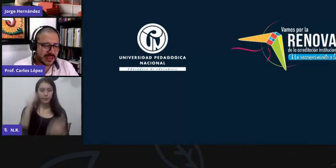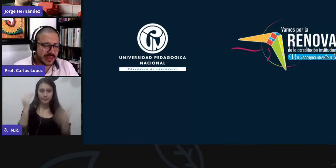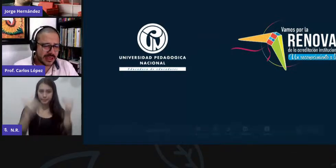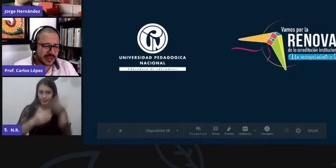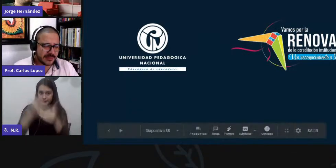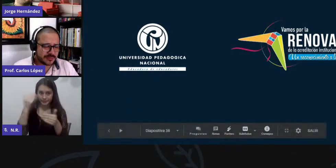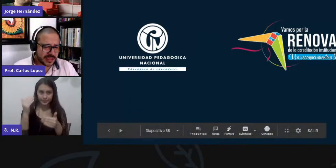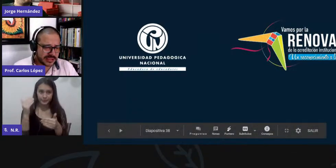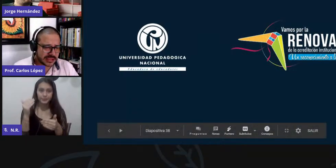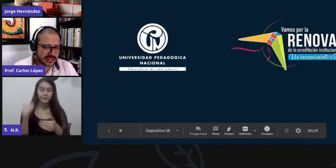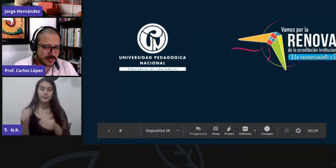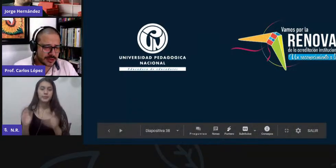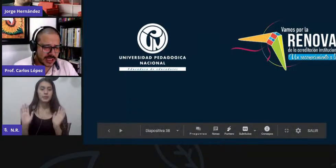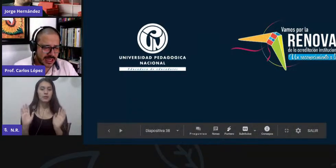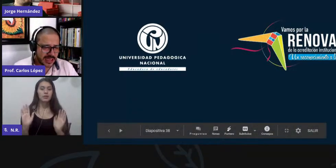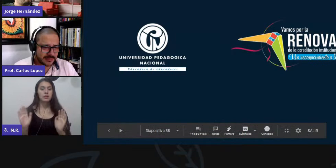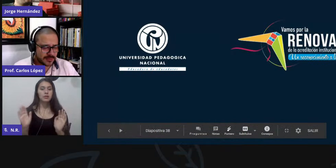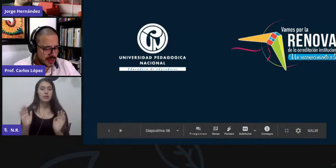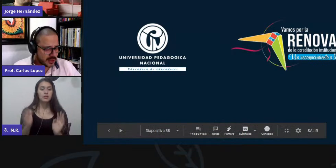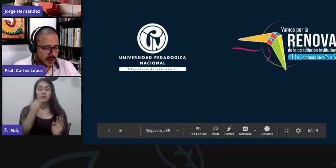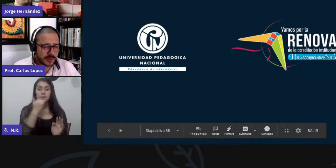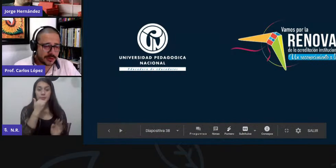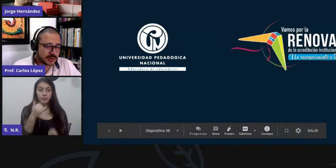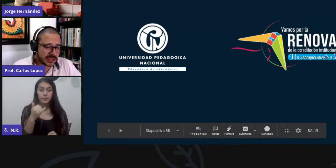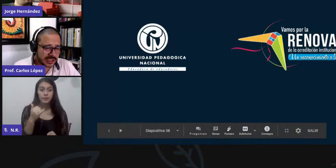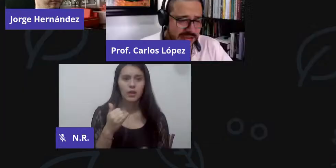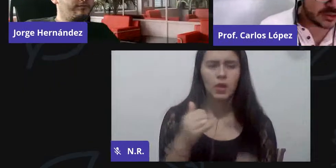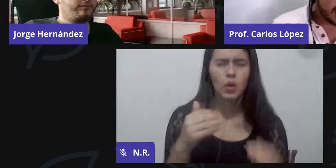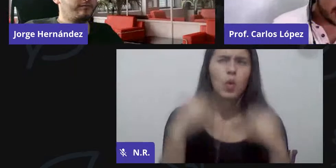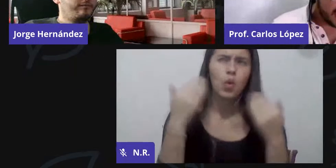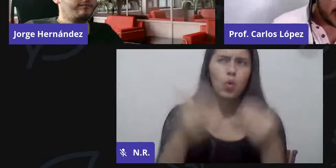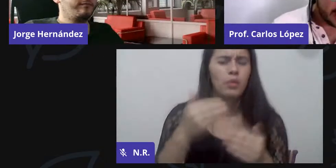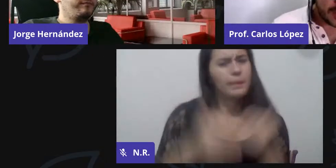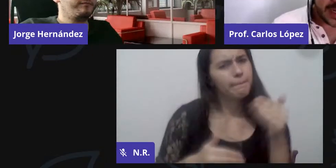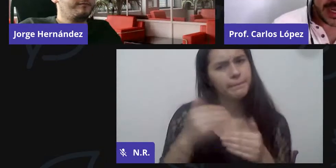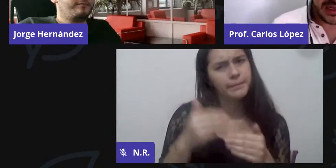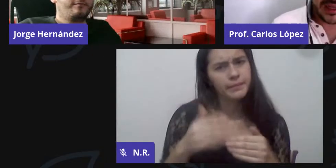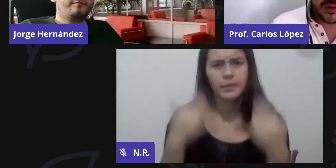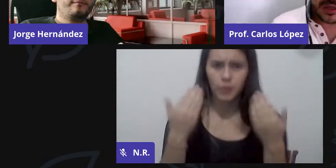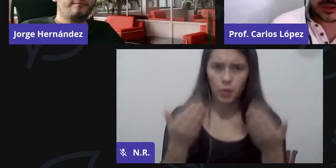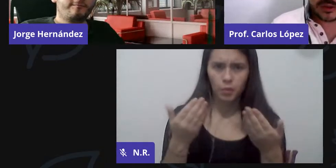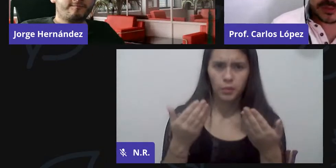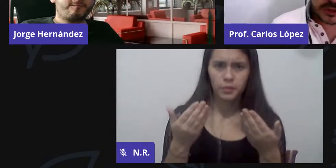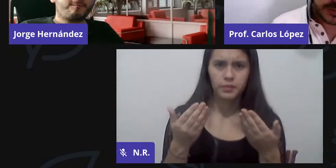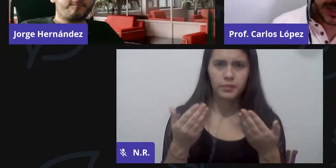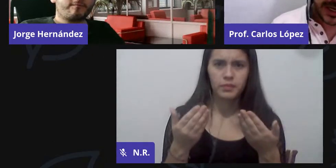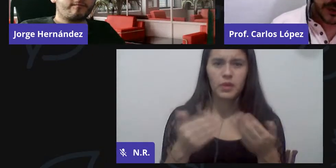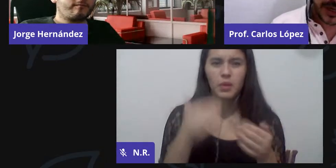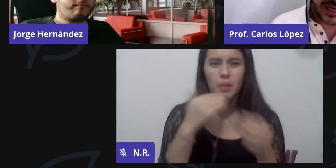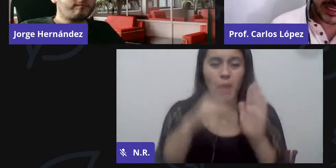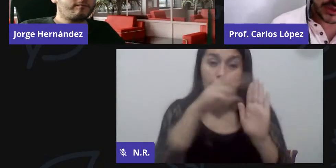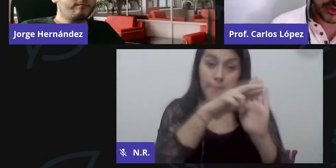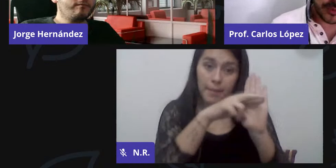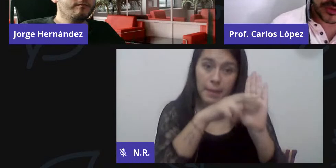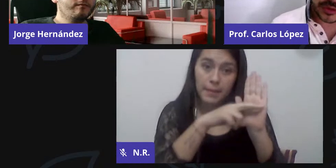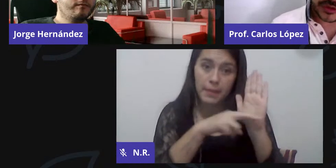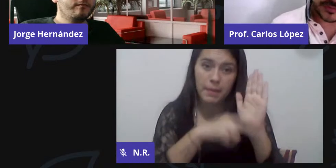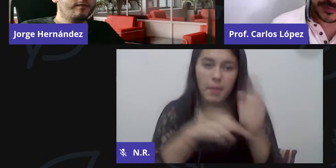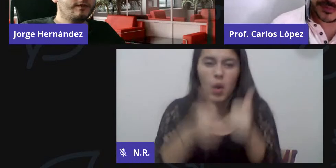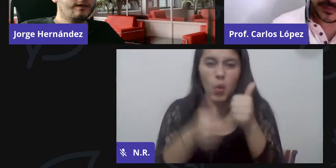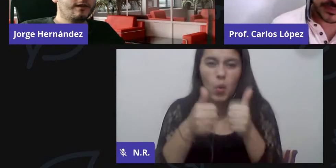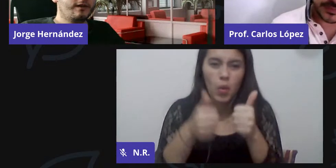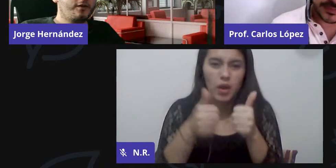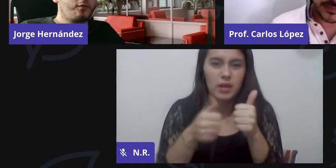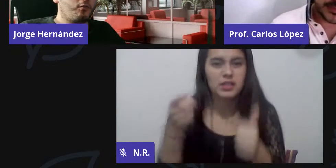que necesitamos crear, bueno, si usted para crear un canal, ¿cuáles son los pasos para crear un canal en YouTube,